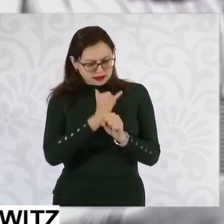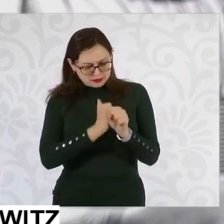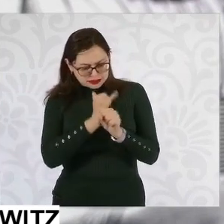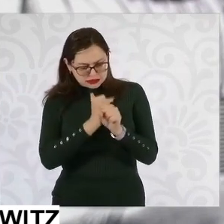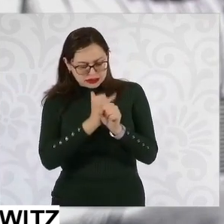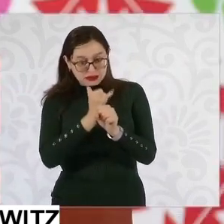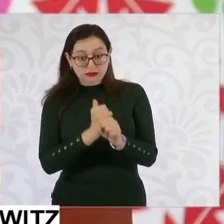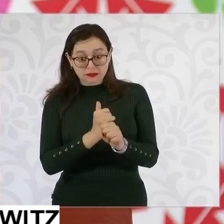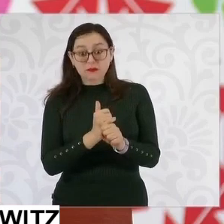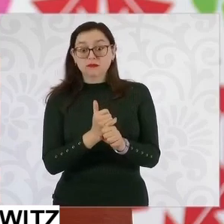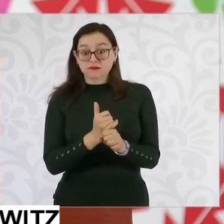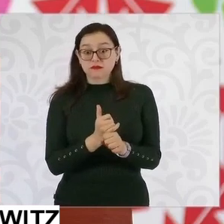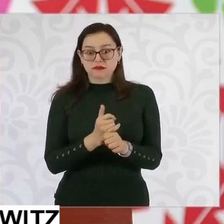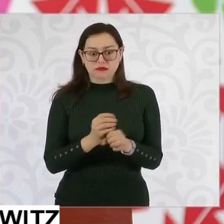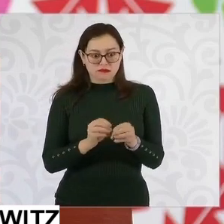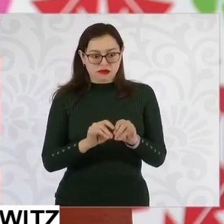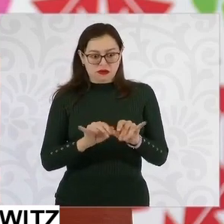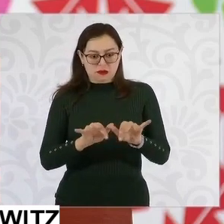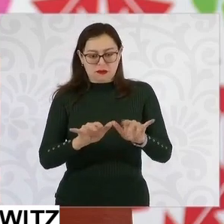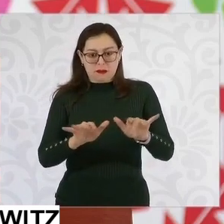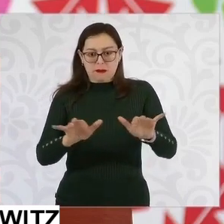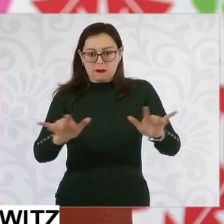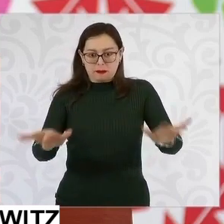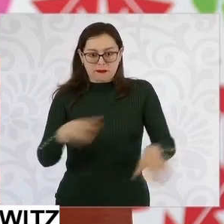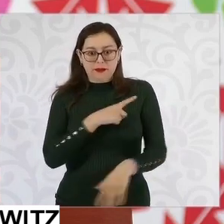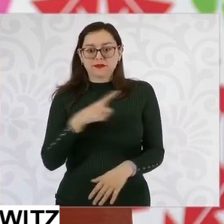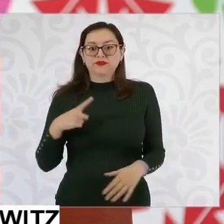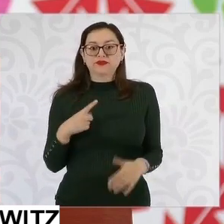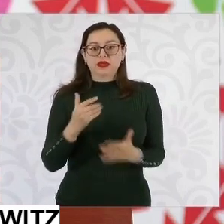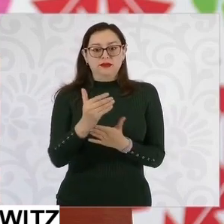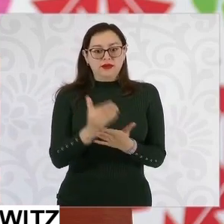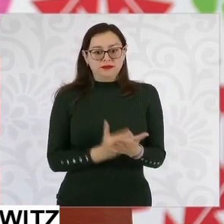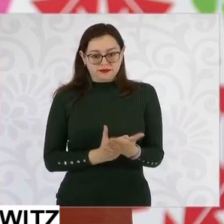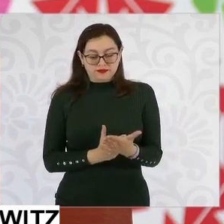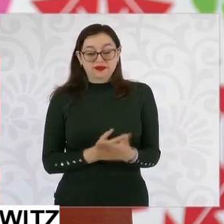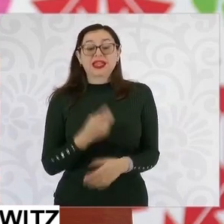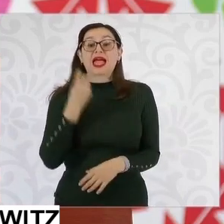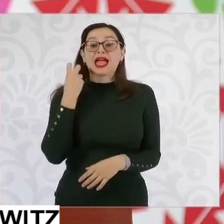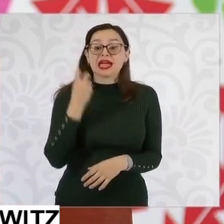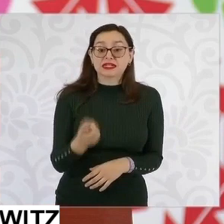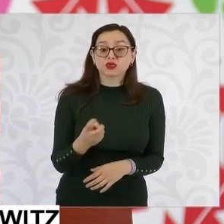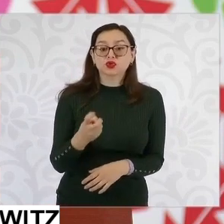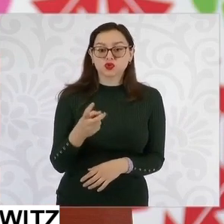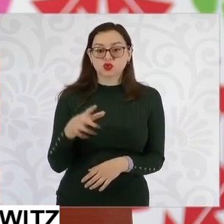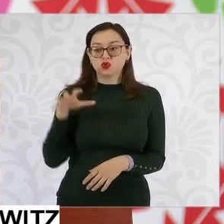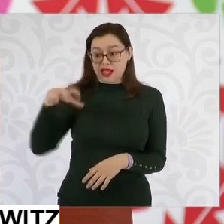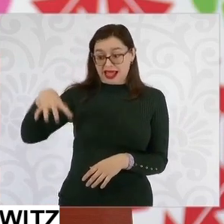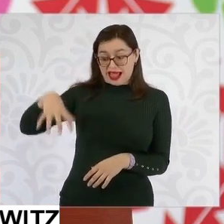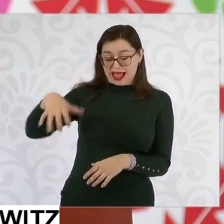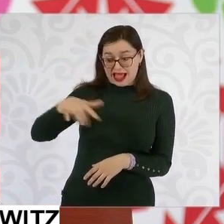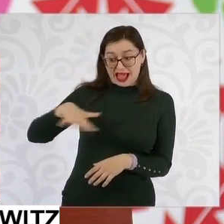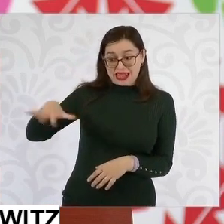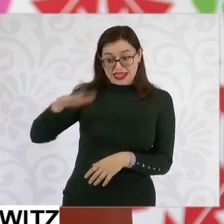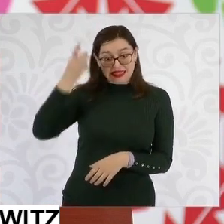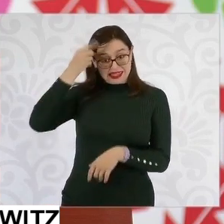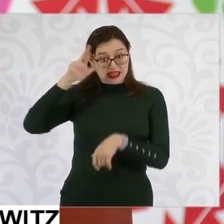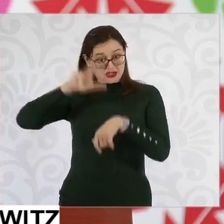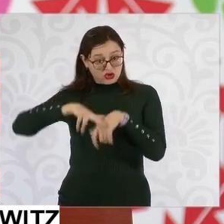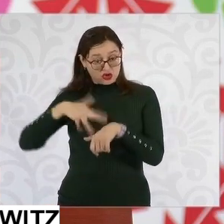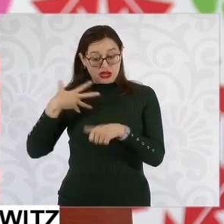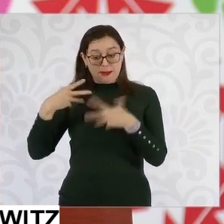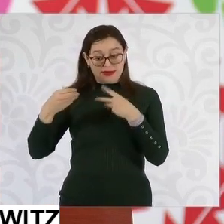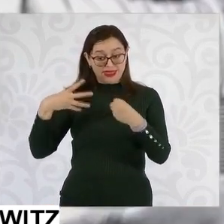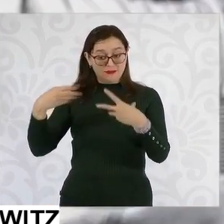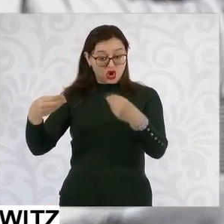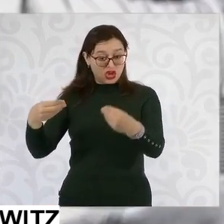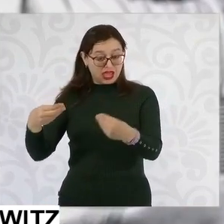no vaya a ocurrir un brote. La Dirección General de Epidemiología es precisamente el órgano que tiene